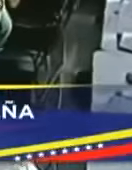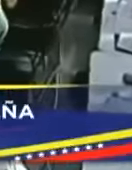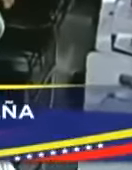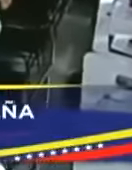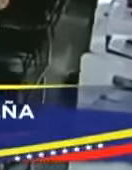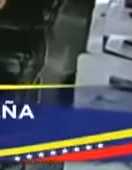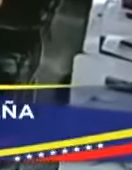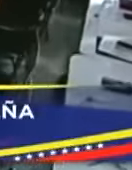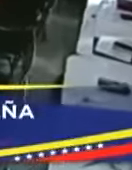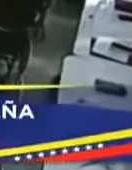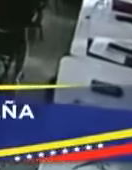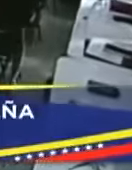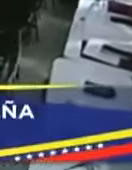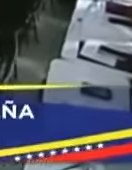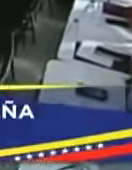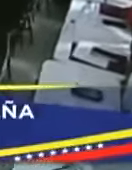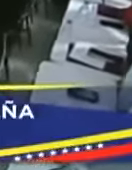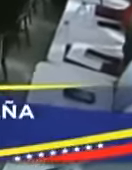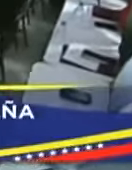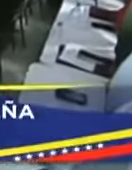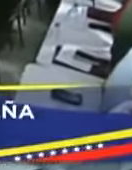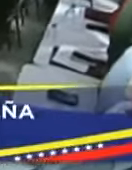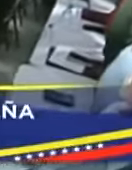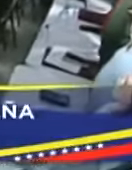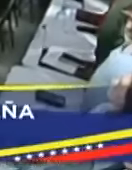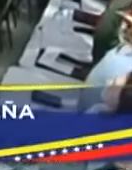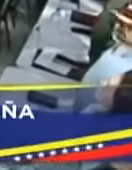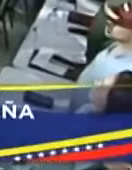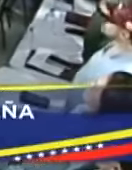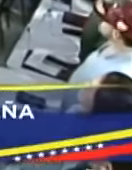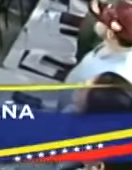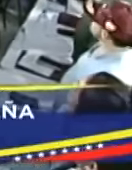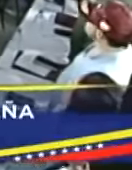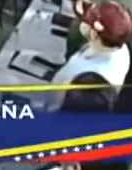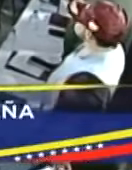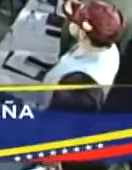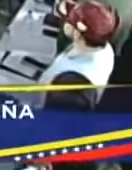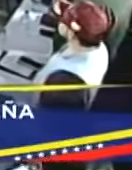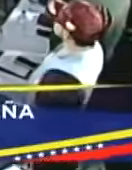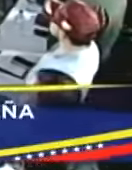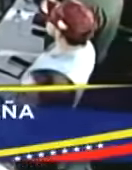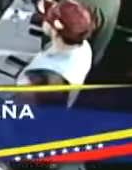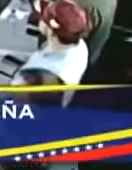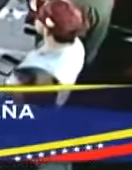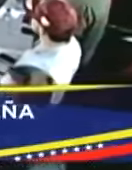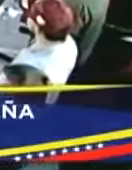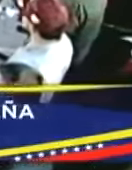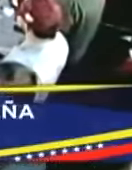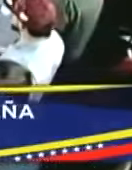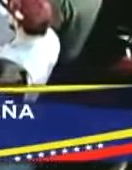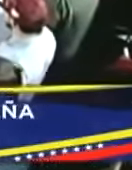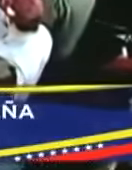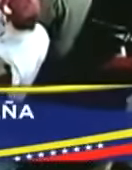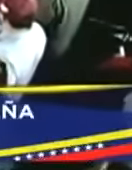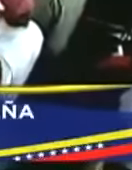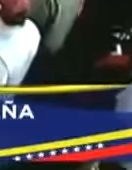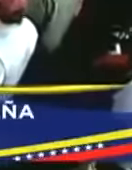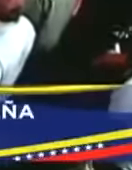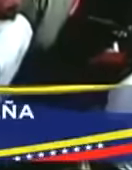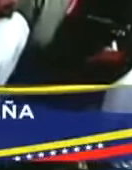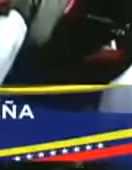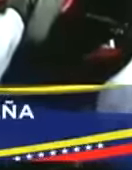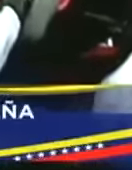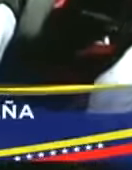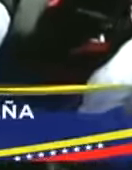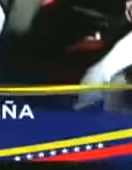el primer vicepresidente de la Tolda Roja. Todos los equipos políticos municipales, estadales, regionales deben tener mantener su 1x10,